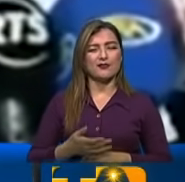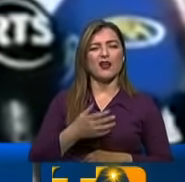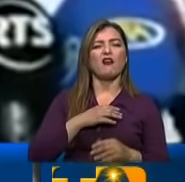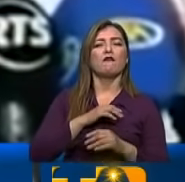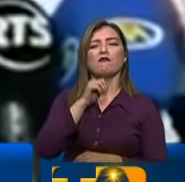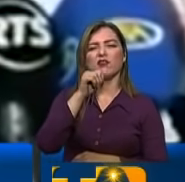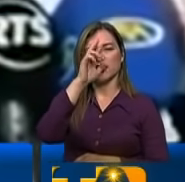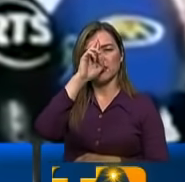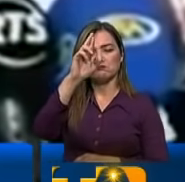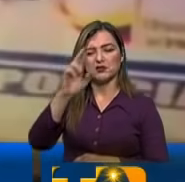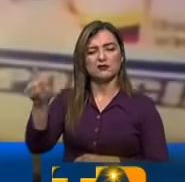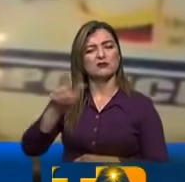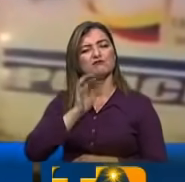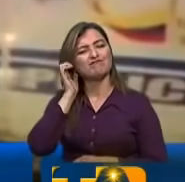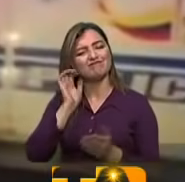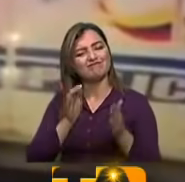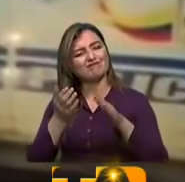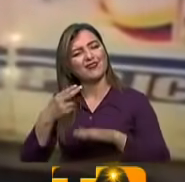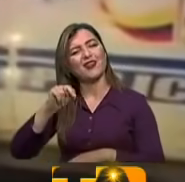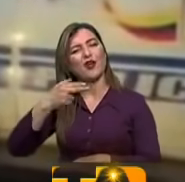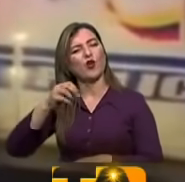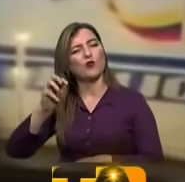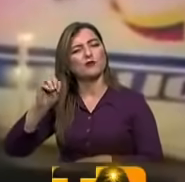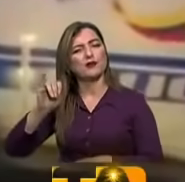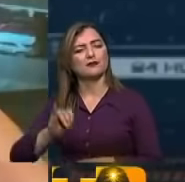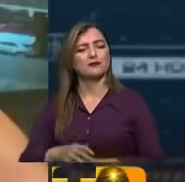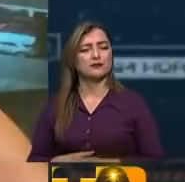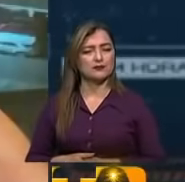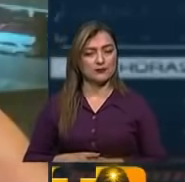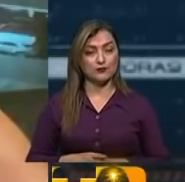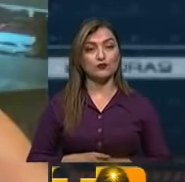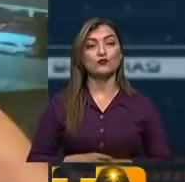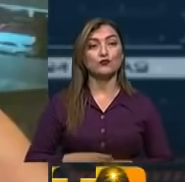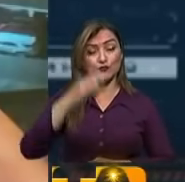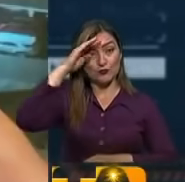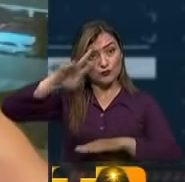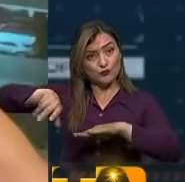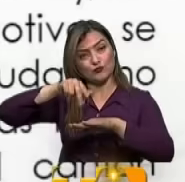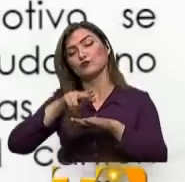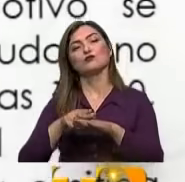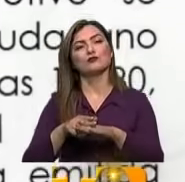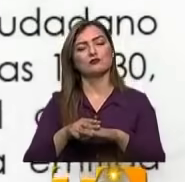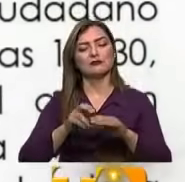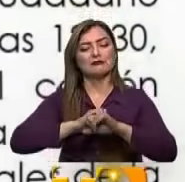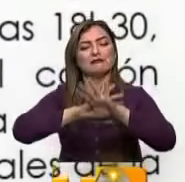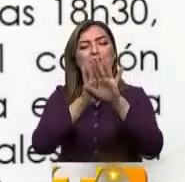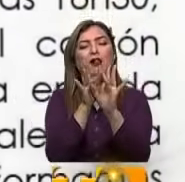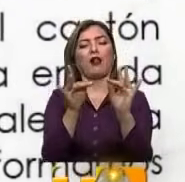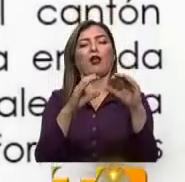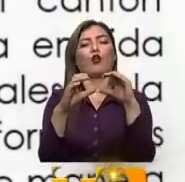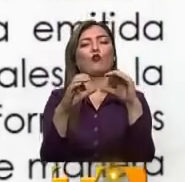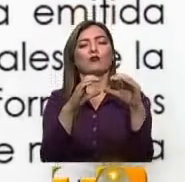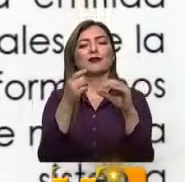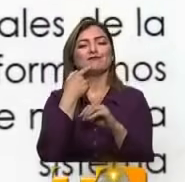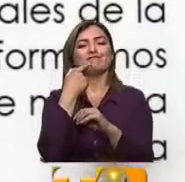Naomi Arcentales Sabando. La Policía Nacional, en un fallido intento por aclarar lo ocurrido con las boletas falsas, emitió un comunicado en